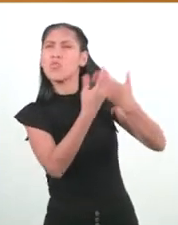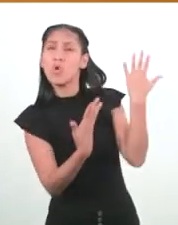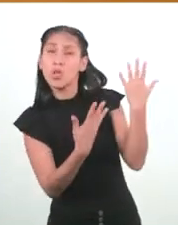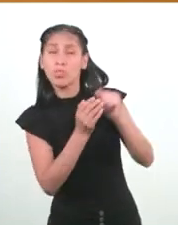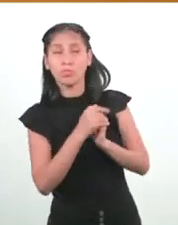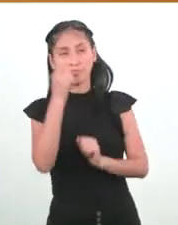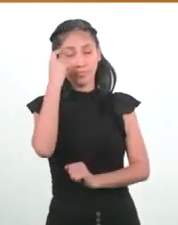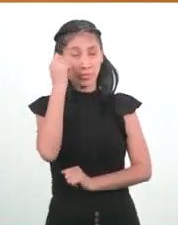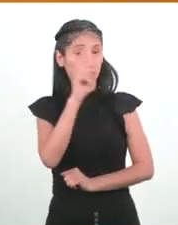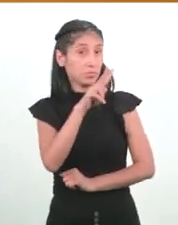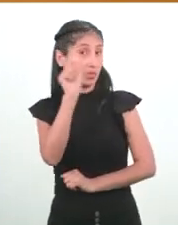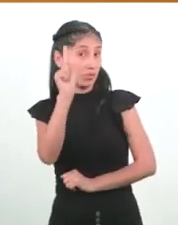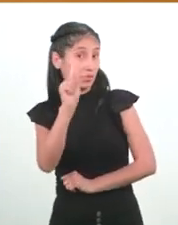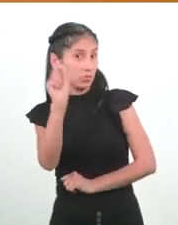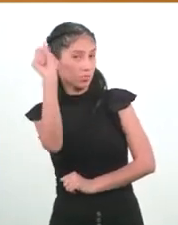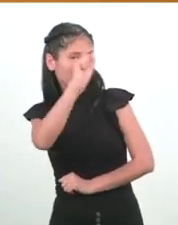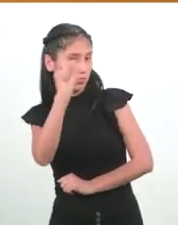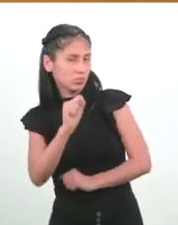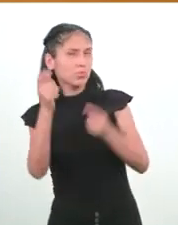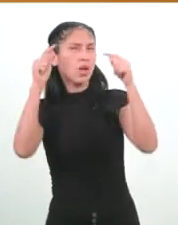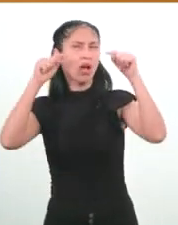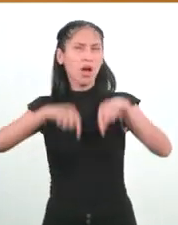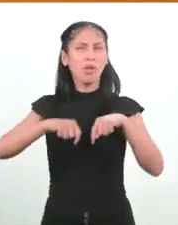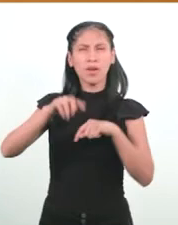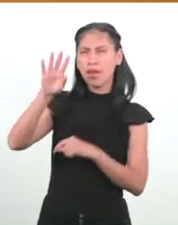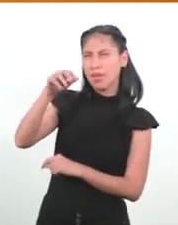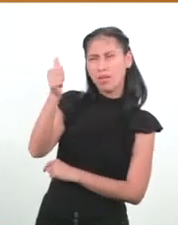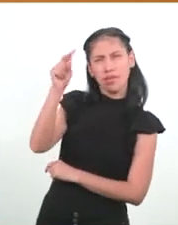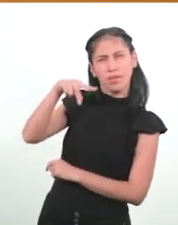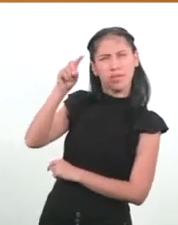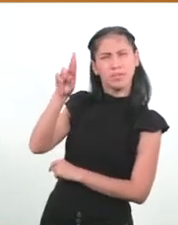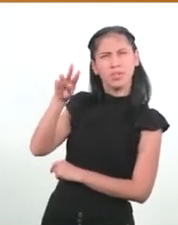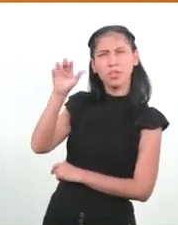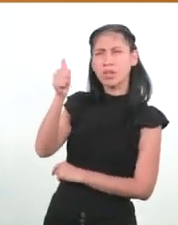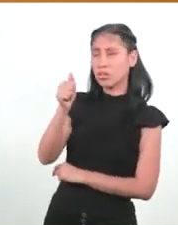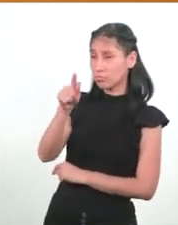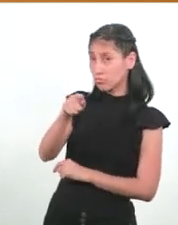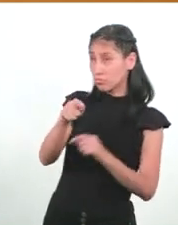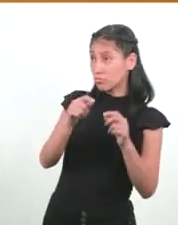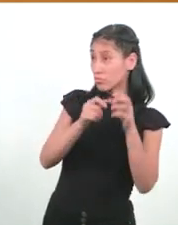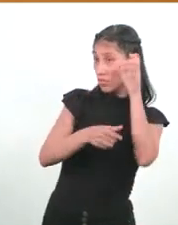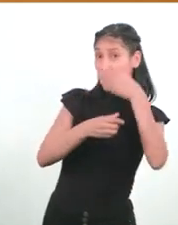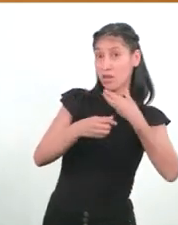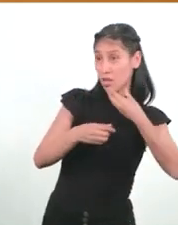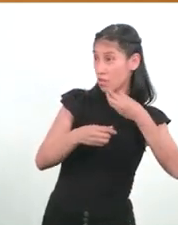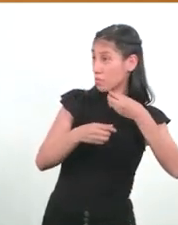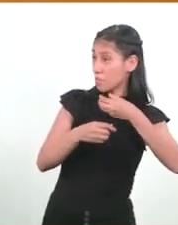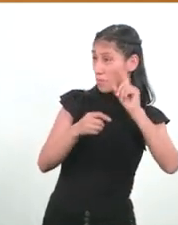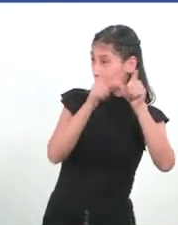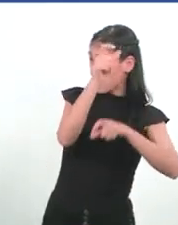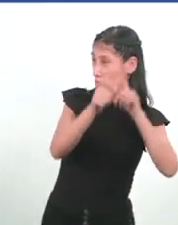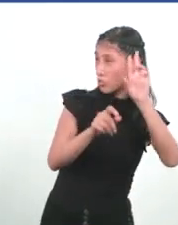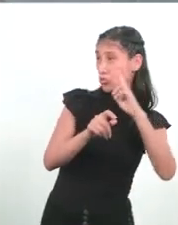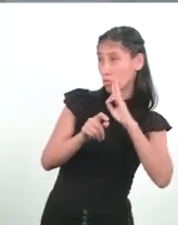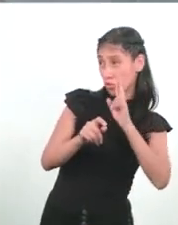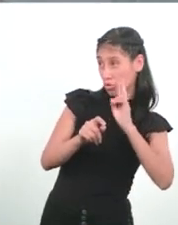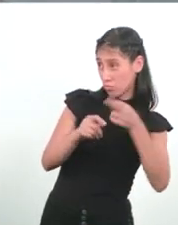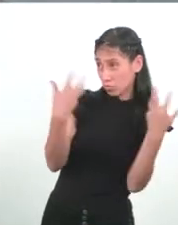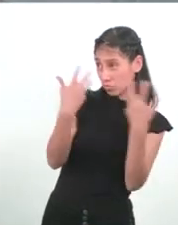costaba 21 soles. Ahora, Andrea, cuéntame si las respuestas que la mayoría dio son las correctas.